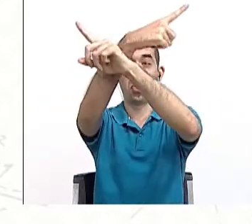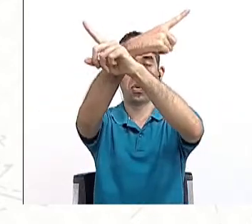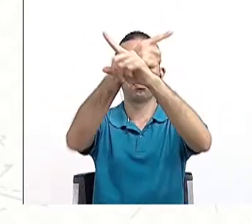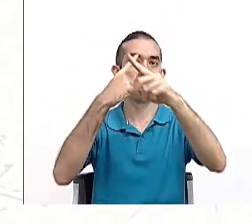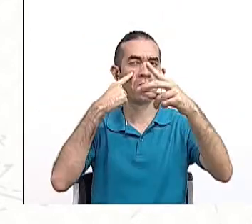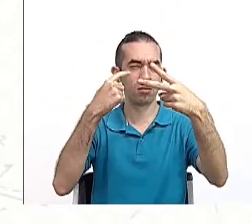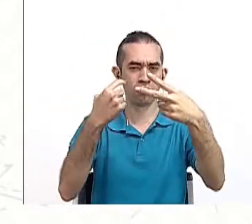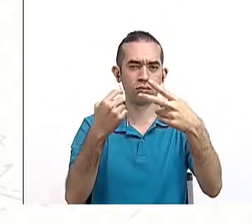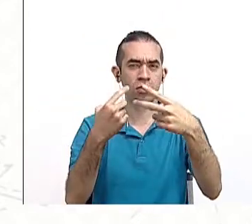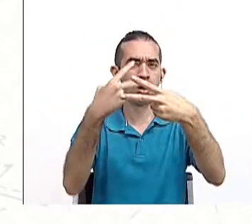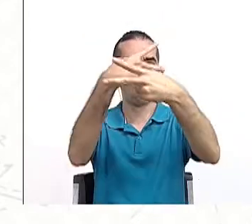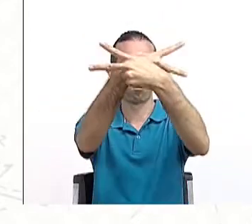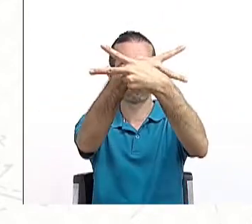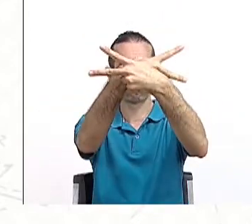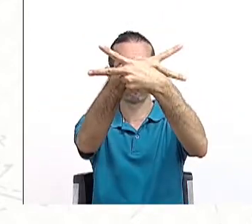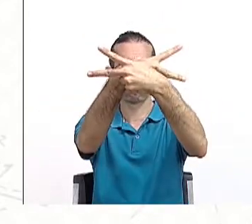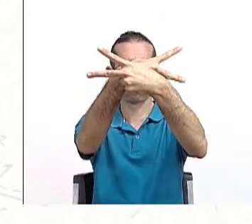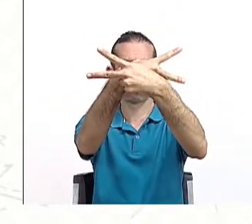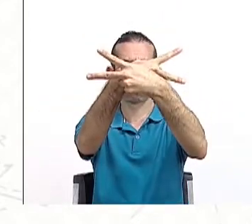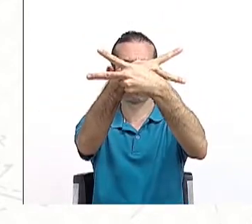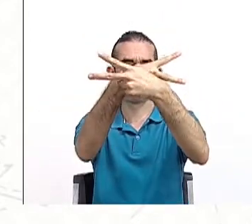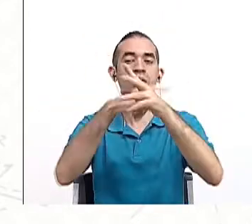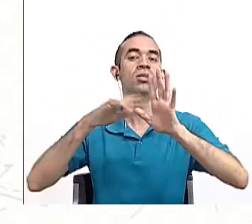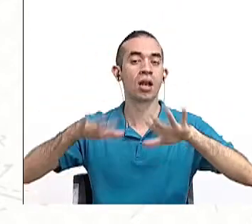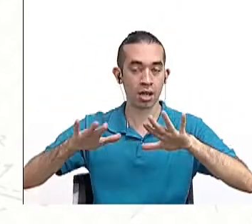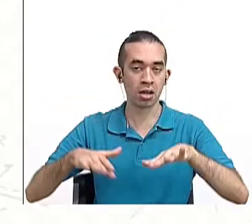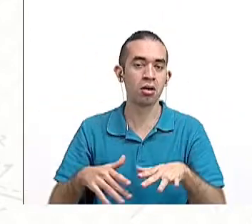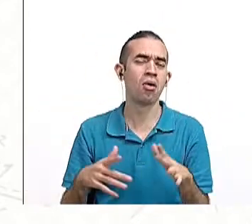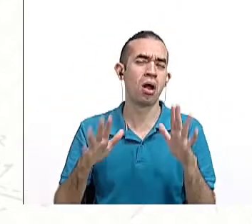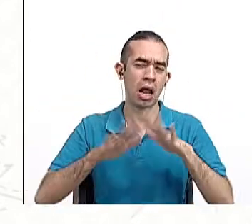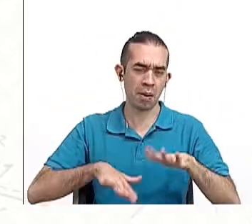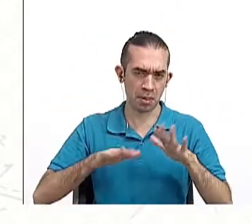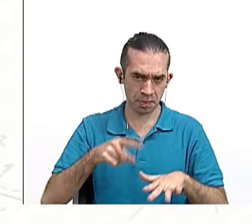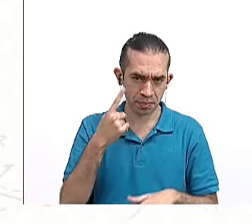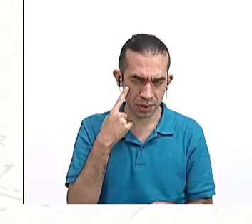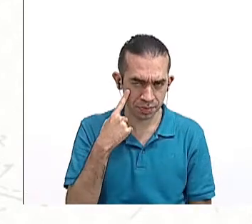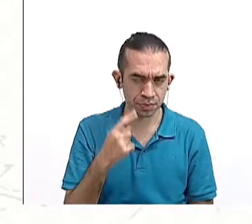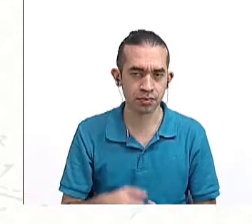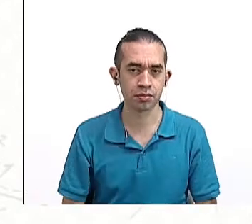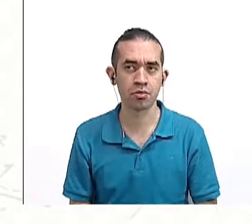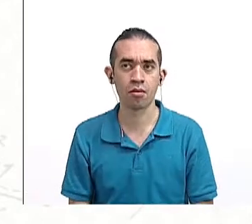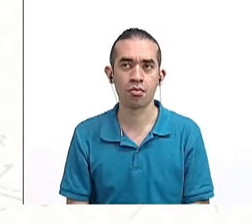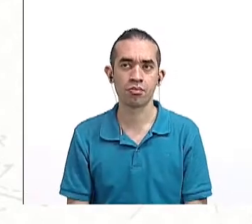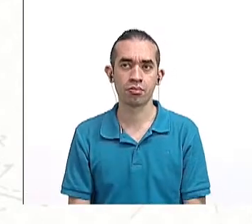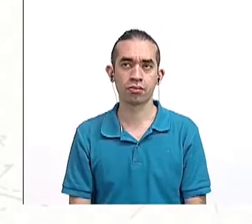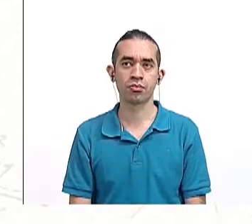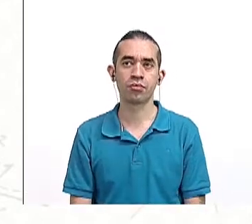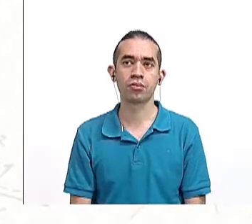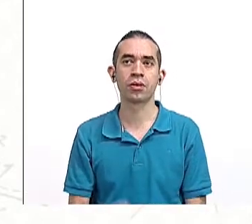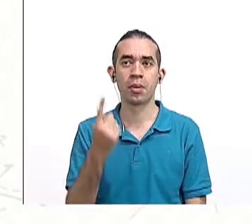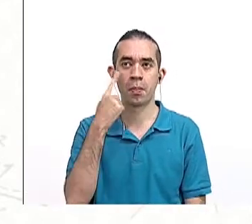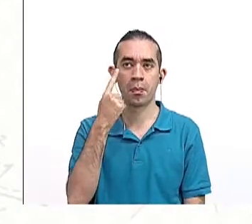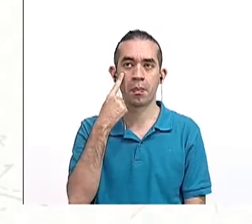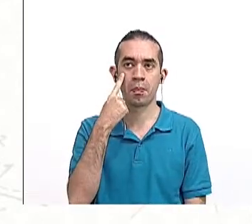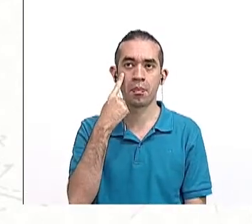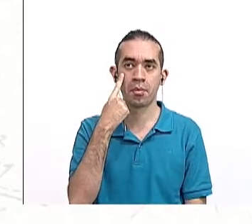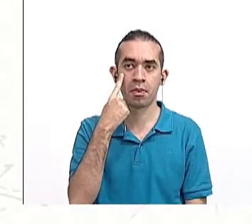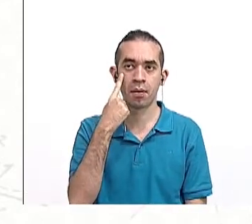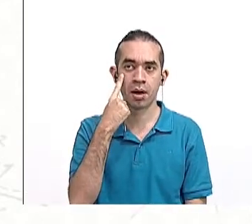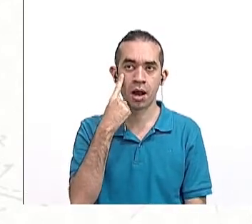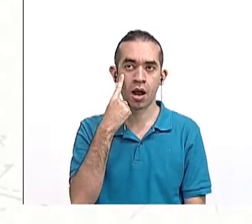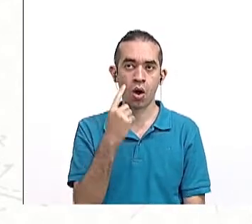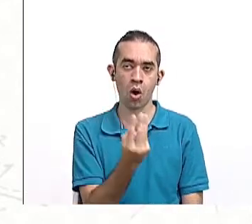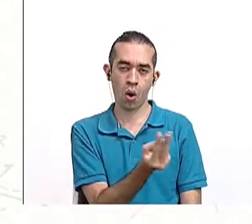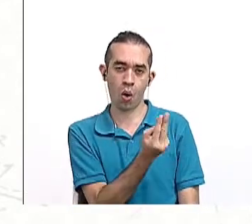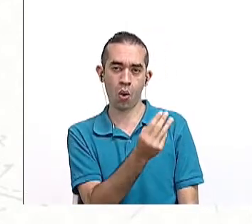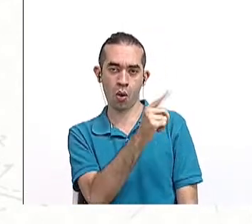hay dos ángulos externos tranquilos vamos con calma ubiquémonos lo que es donde está omega inju vea lo